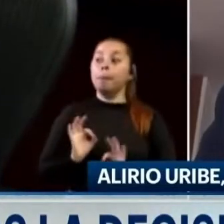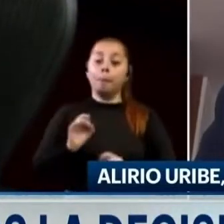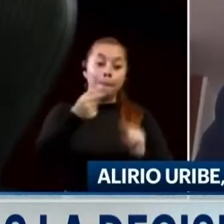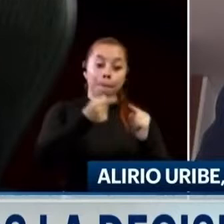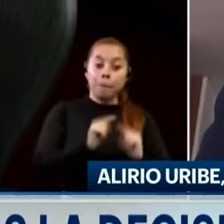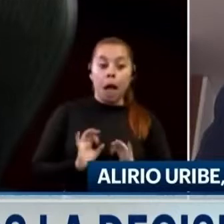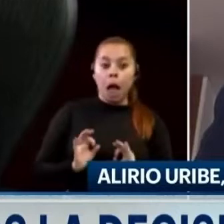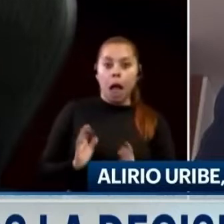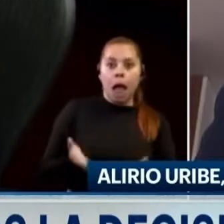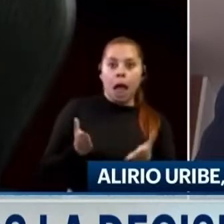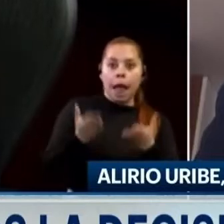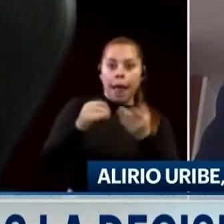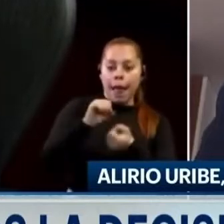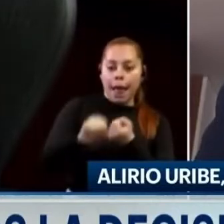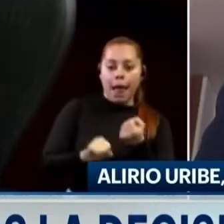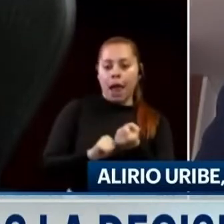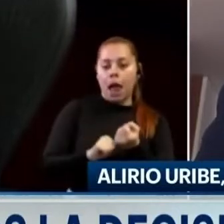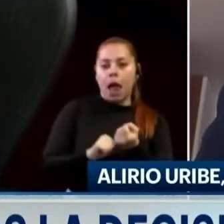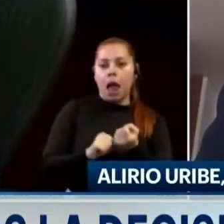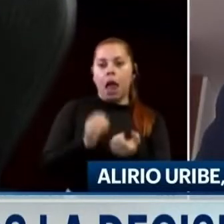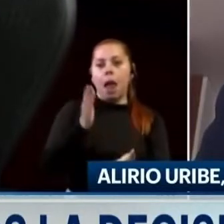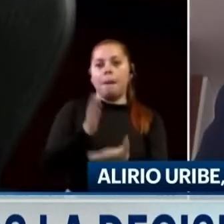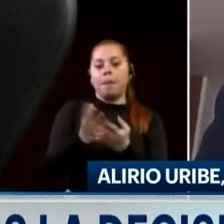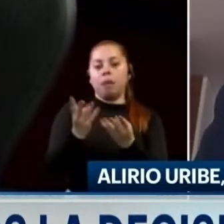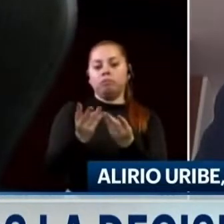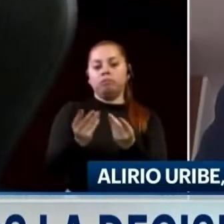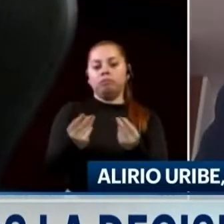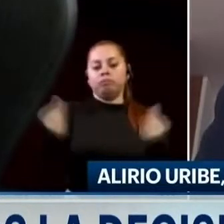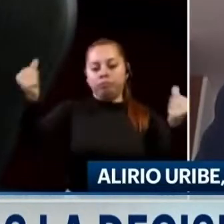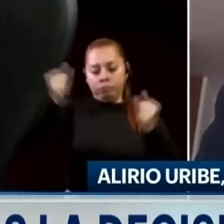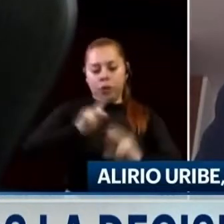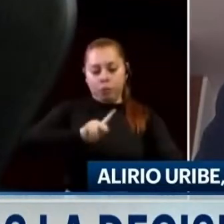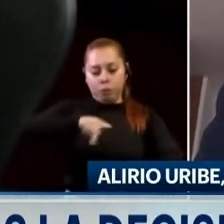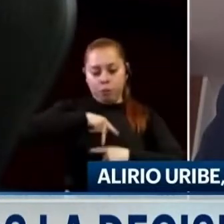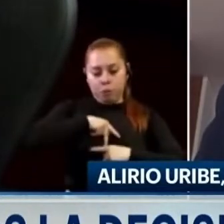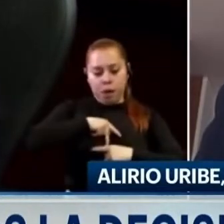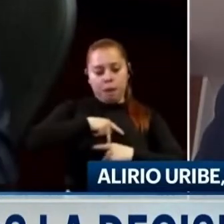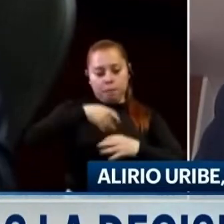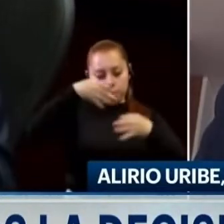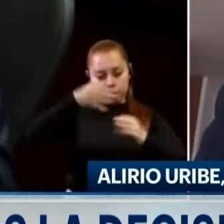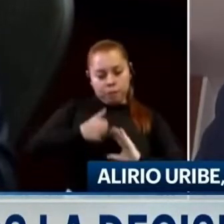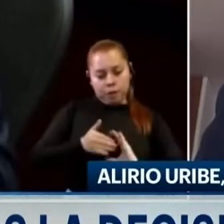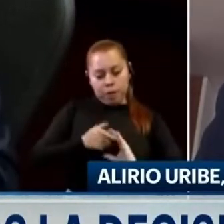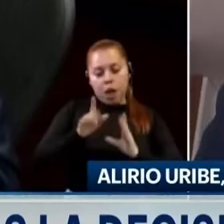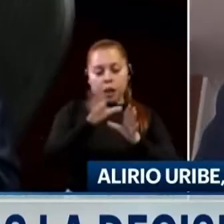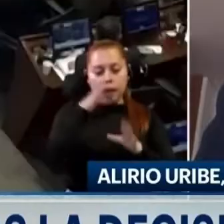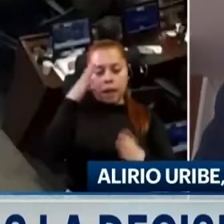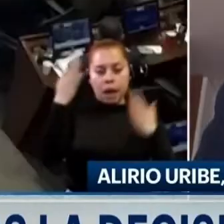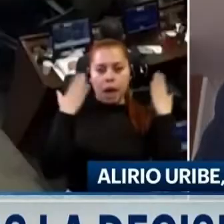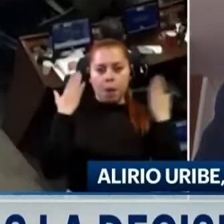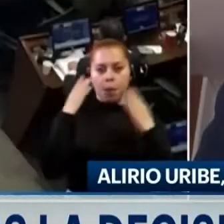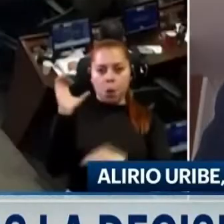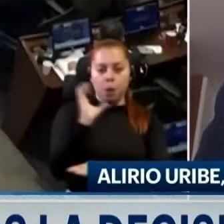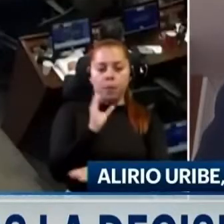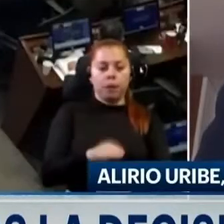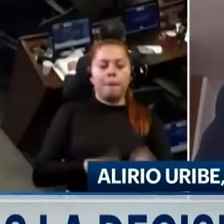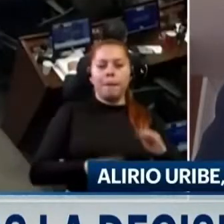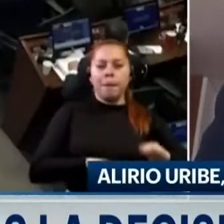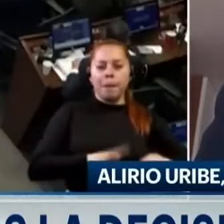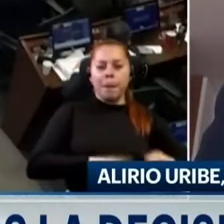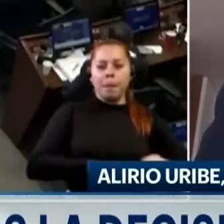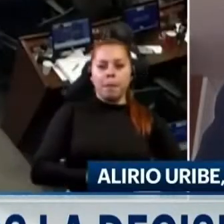Segundo si es acogida pues Tendremos que notificarnos leerla mirar su alcance y actuar en